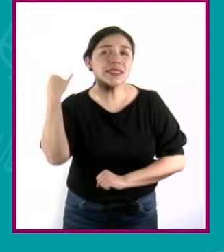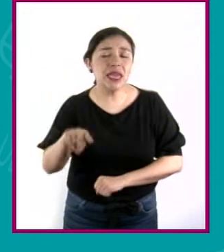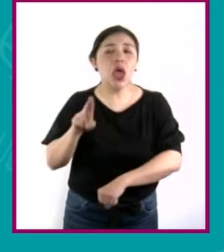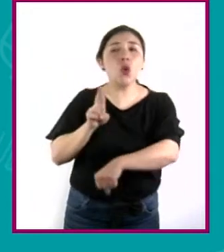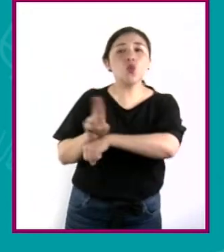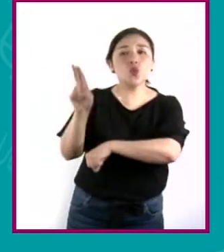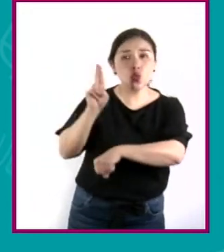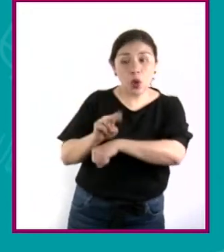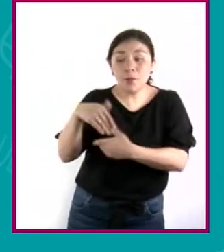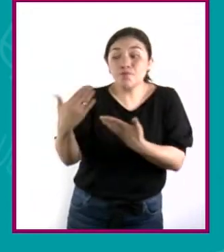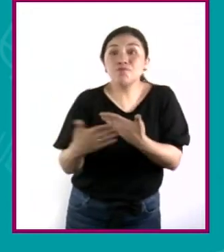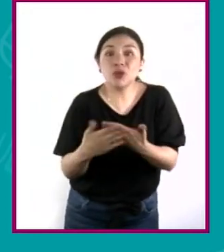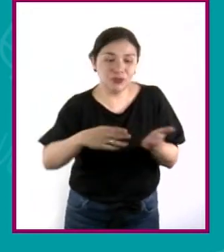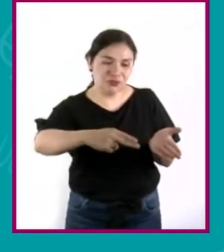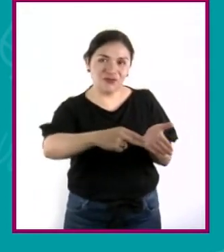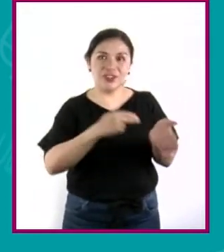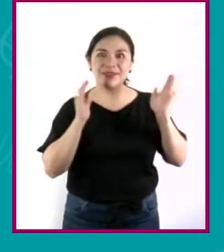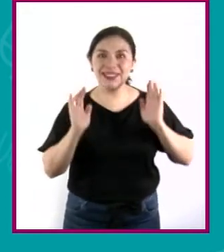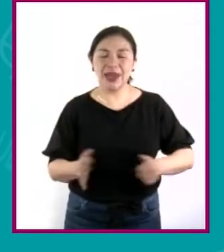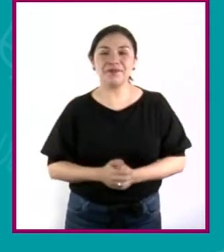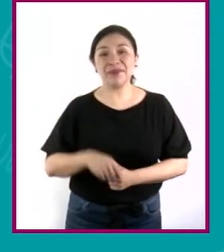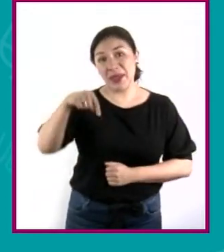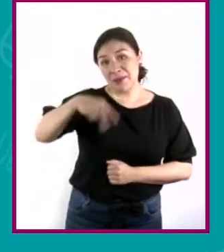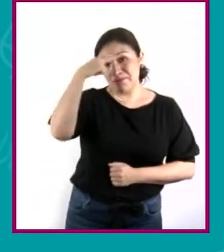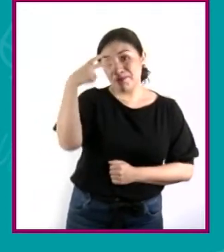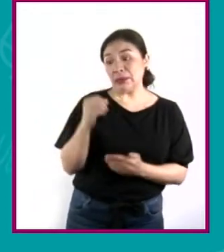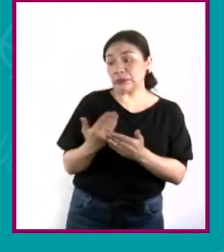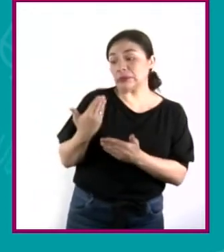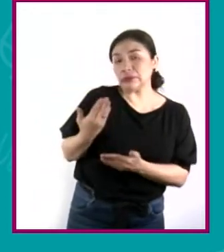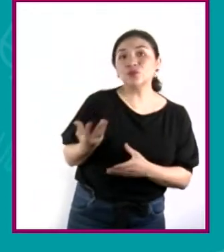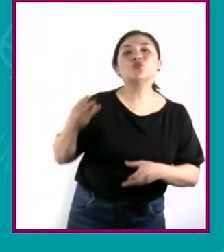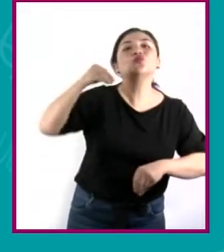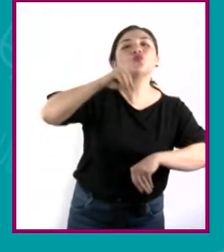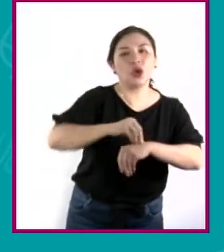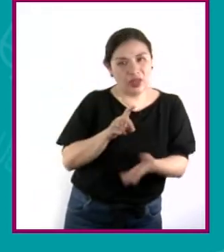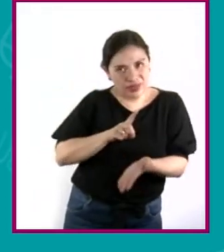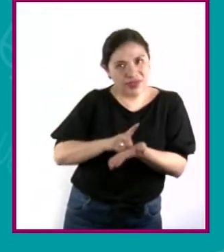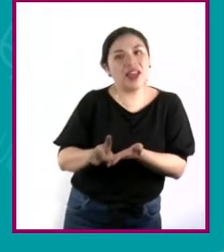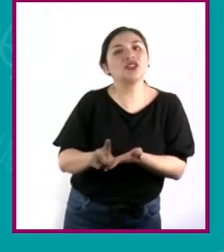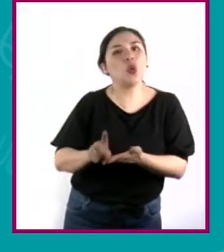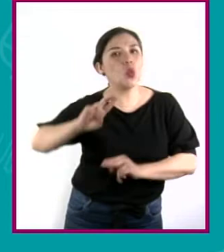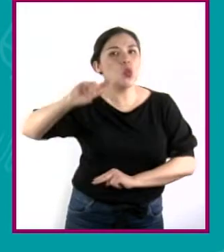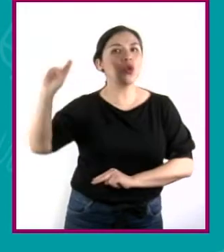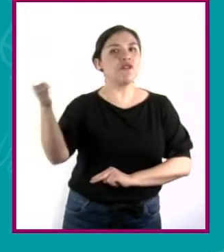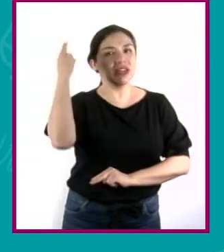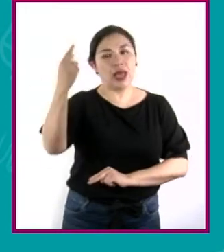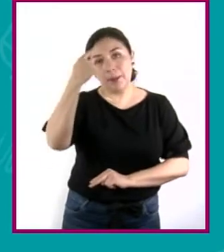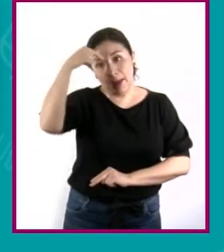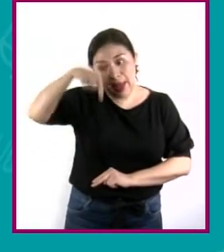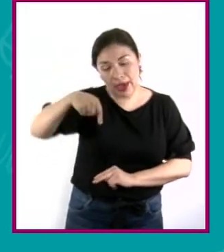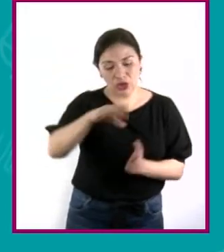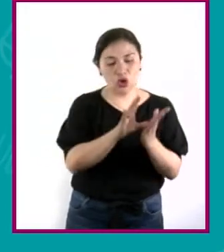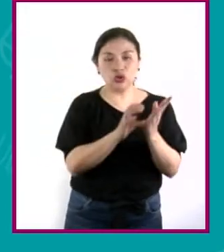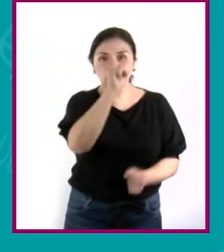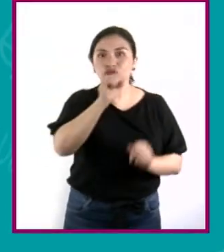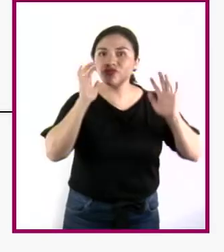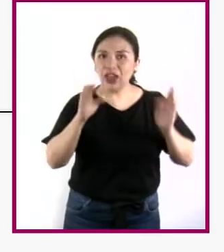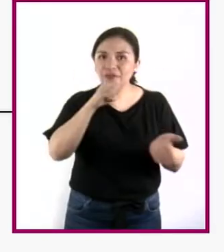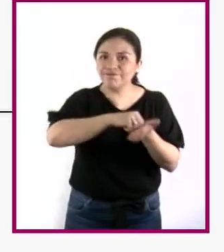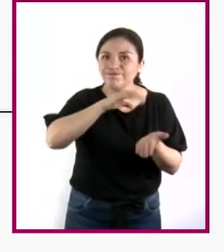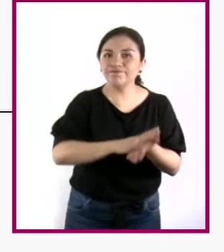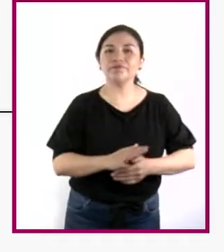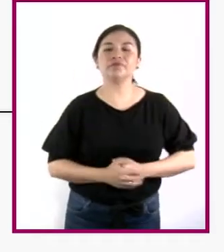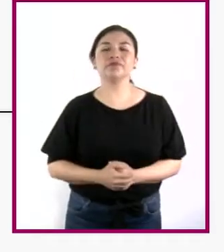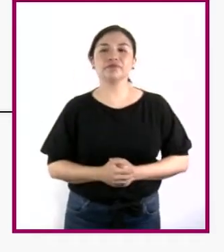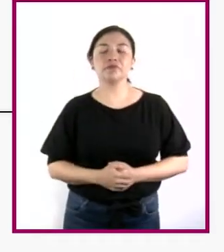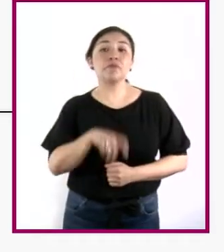Uruguay está próximo a conseguirla. México recientemente incluyó ese derecho como derecho universal en nuestra Constitución.